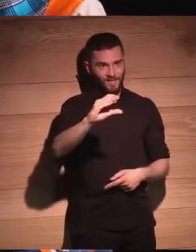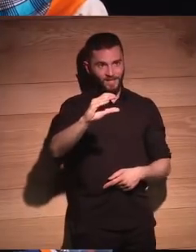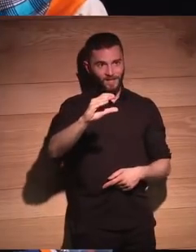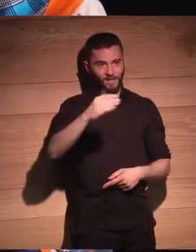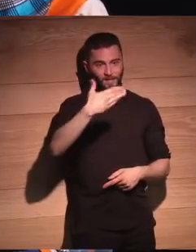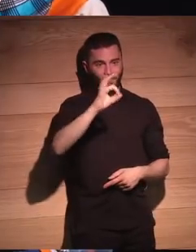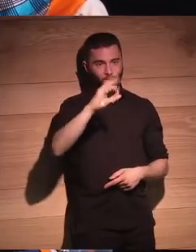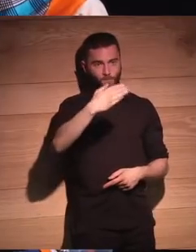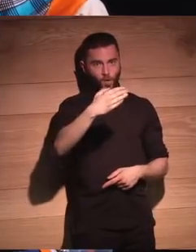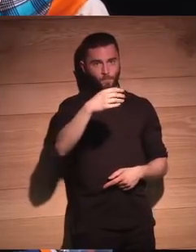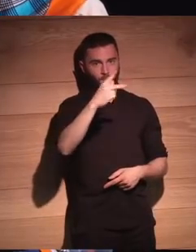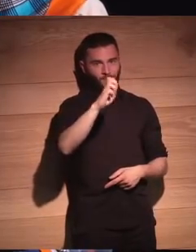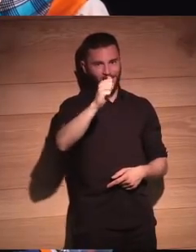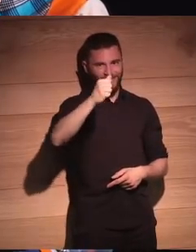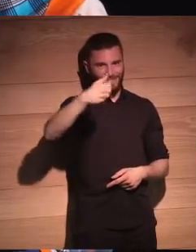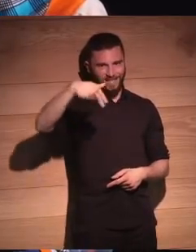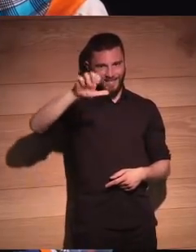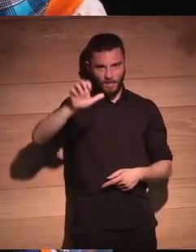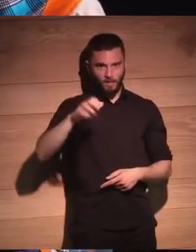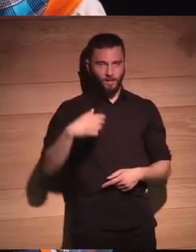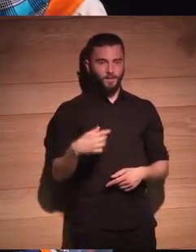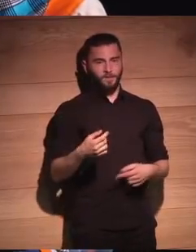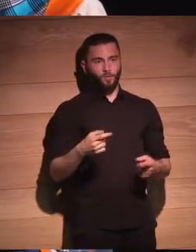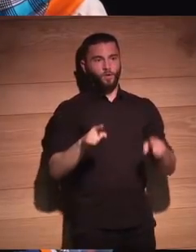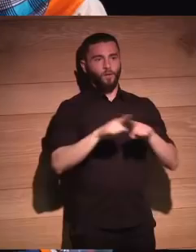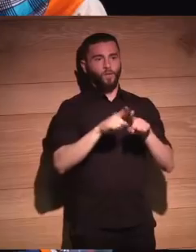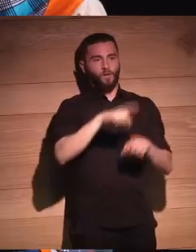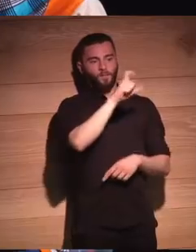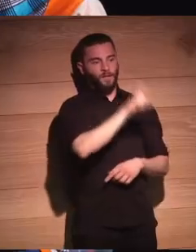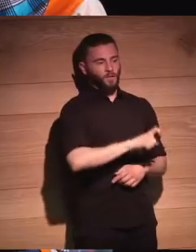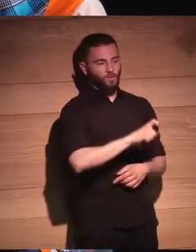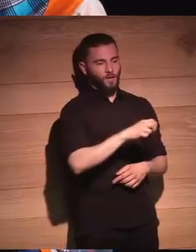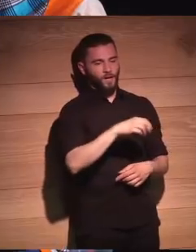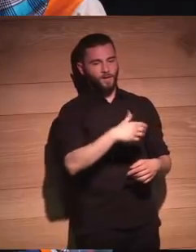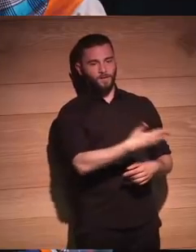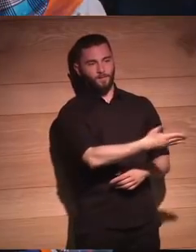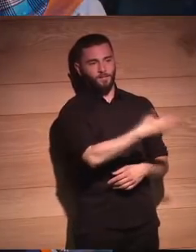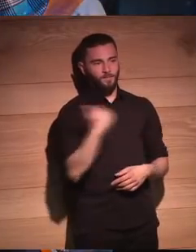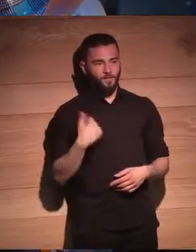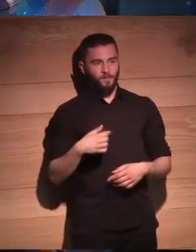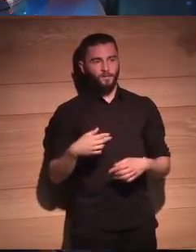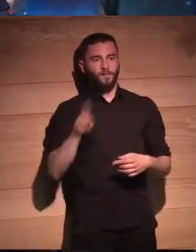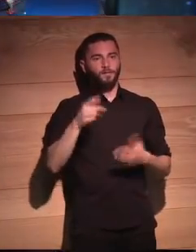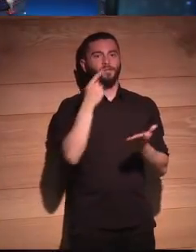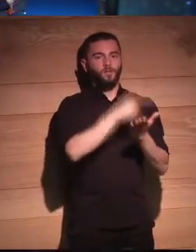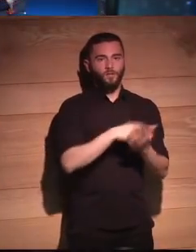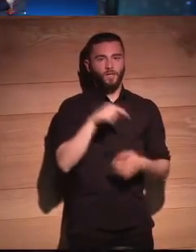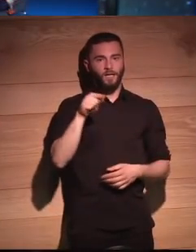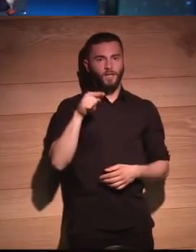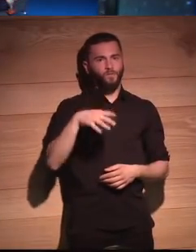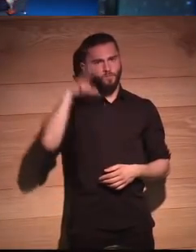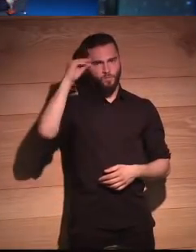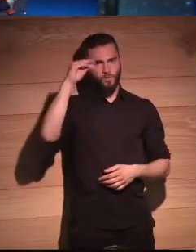dieron solo a Bob Kane, ¿no? Entonces, digamos, ha sido un personaje como recuperado. Sí, Bob Kane era guionista, un ¿no? muchacho del Bronx más listo que el hambre, porque había nacido en un